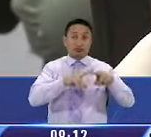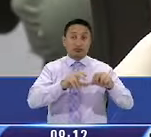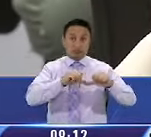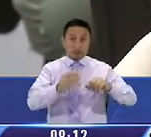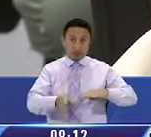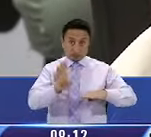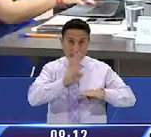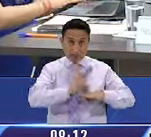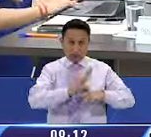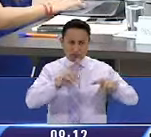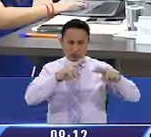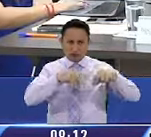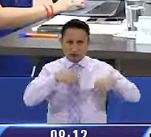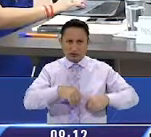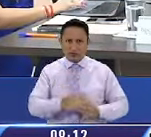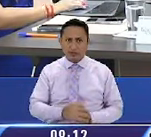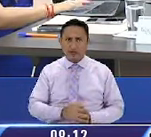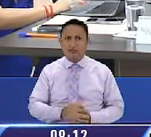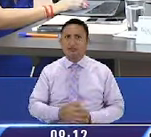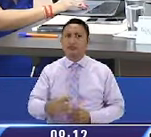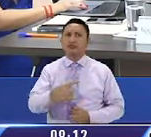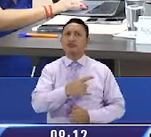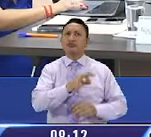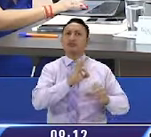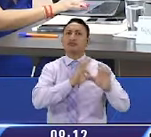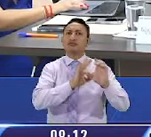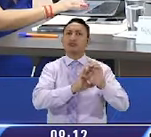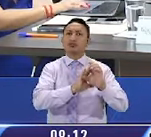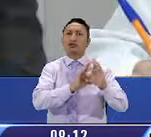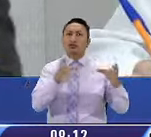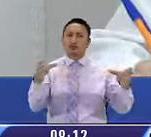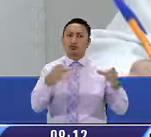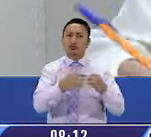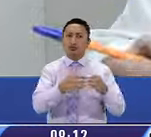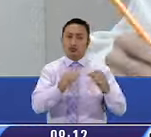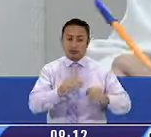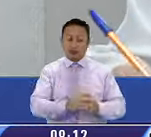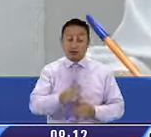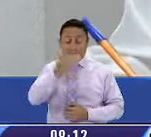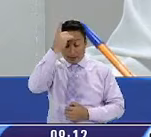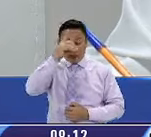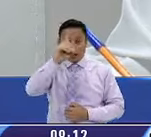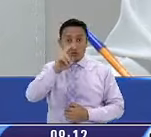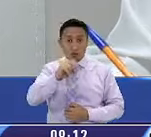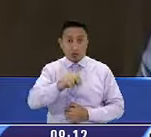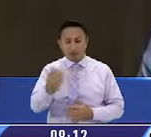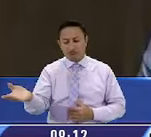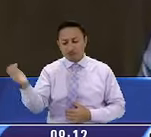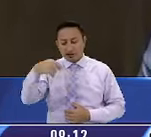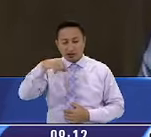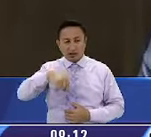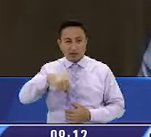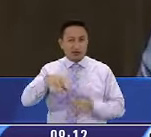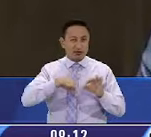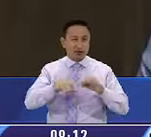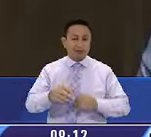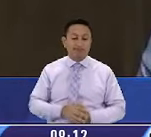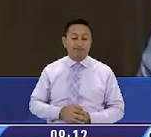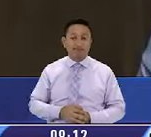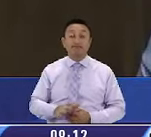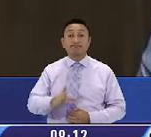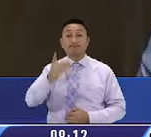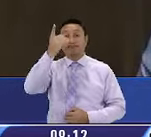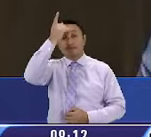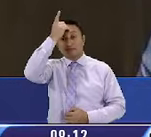Asamblea Nacional al convocar al Pleno del Consejo de Participación Ciudadana tras la designación de Martínez. En este caso, la decisión